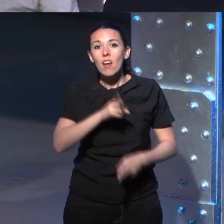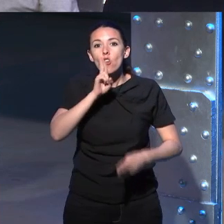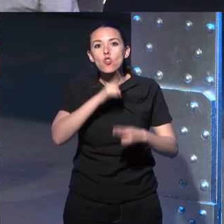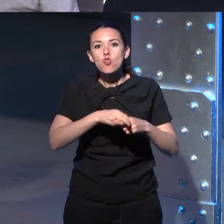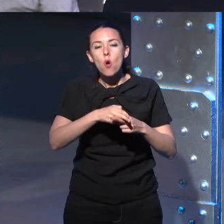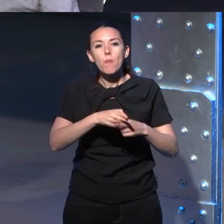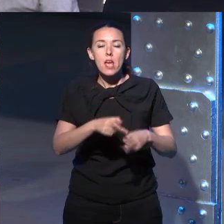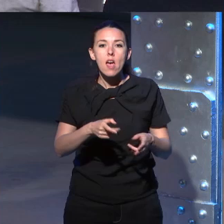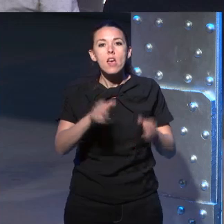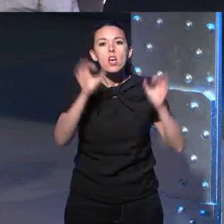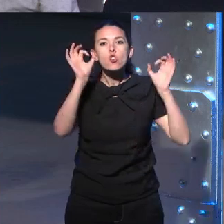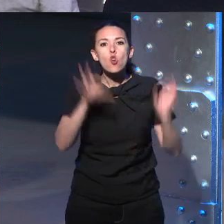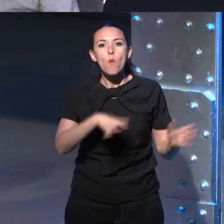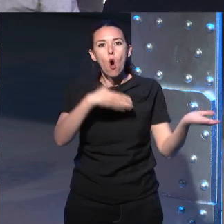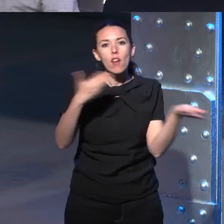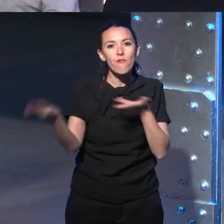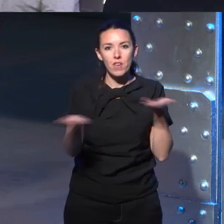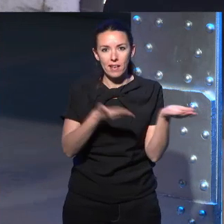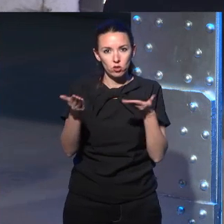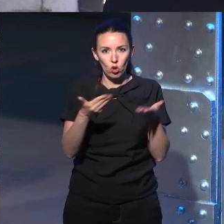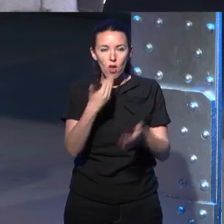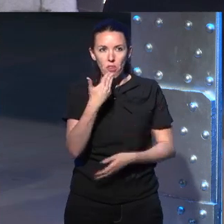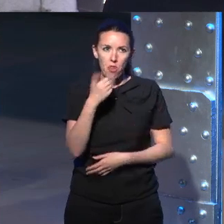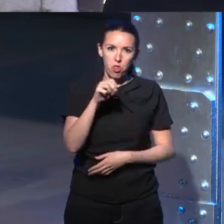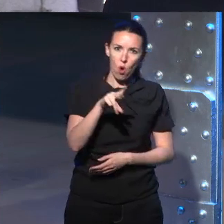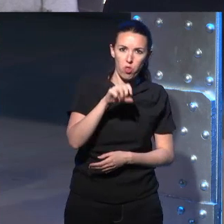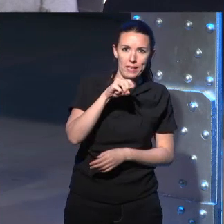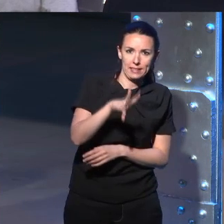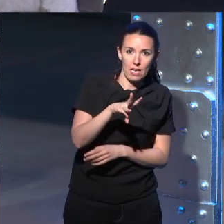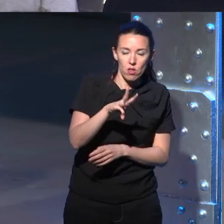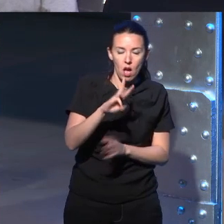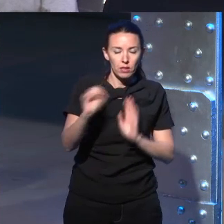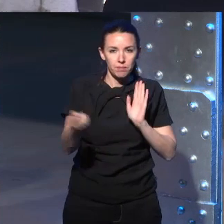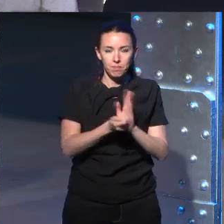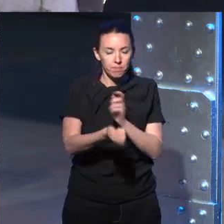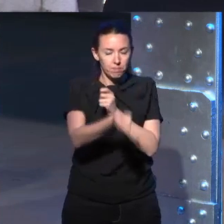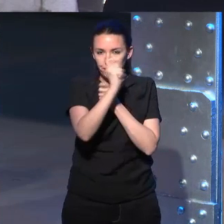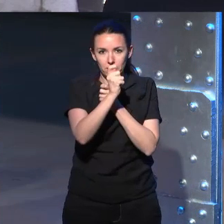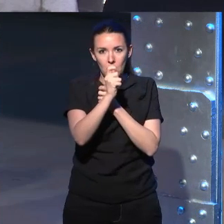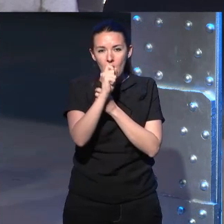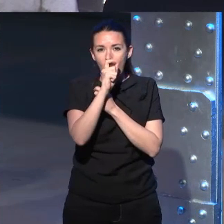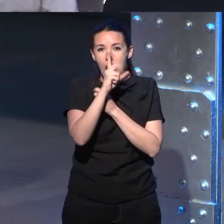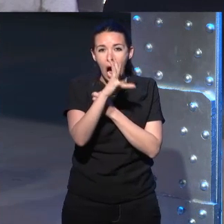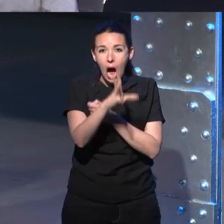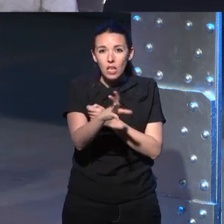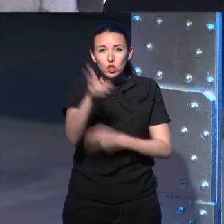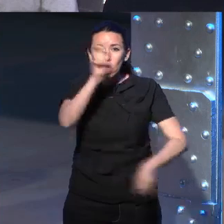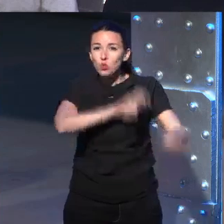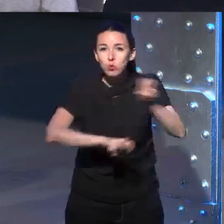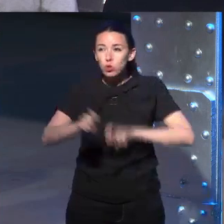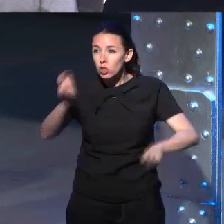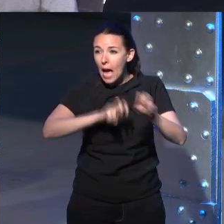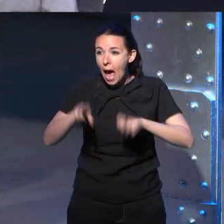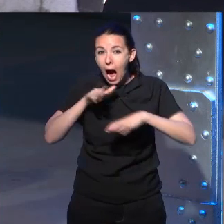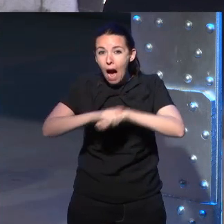el viento, que yo tenía 12, 13 años, y me marcó tanto que durante años busqué ser amigo de Miguel hasta